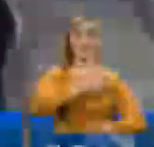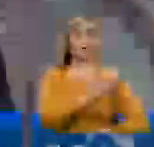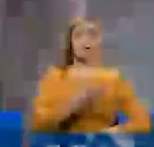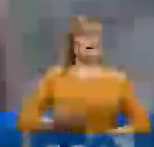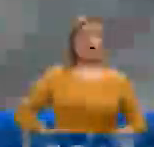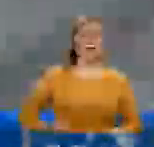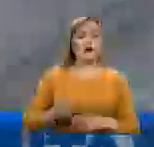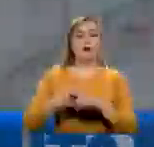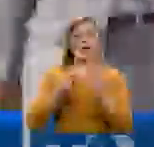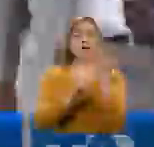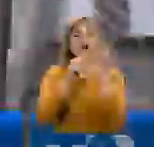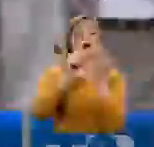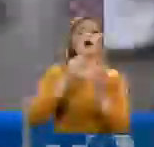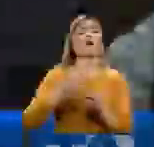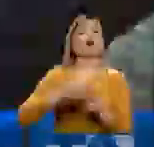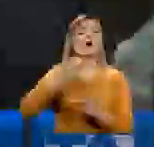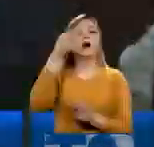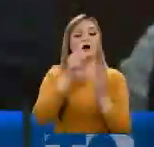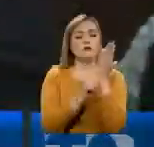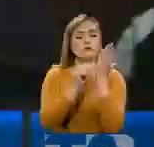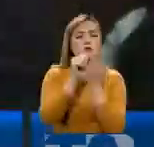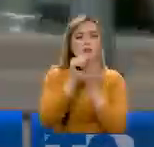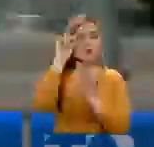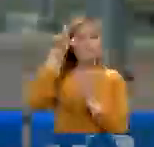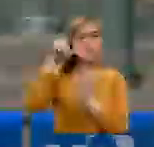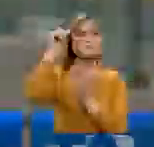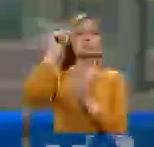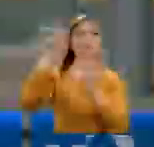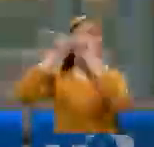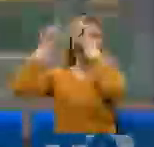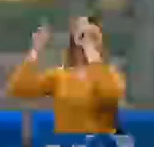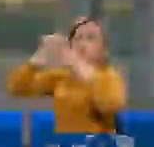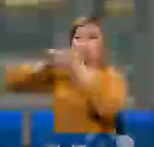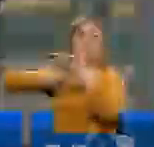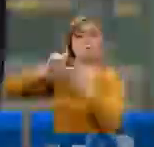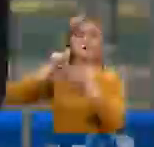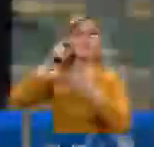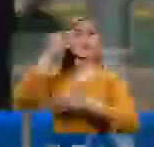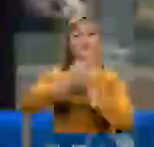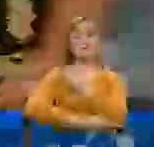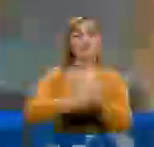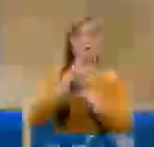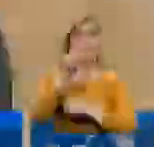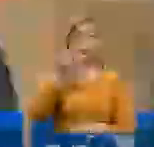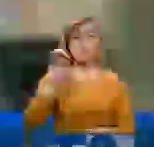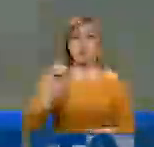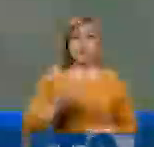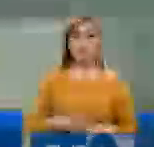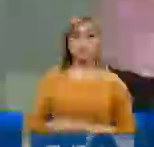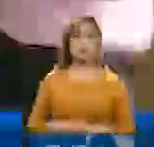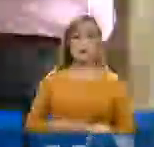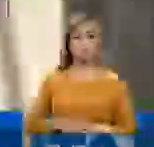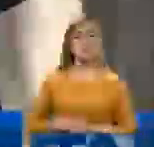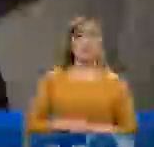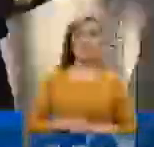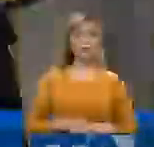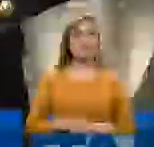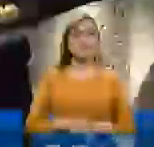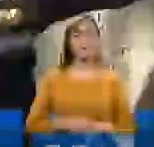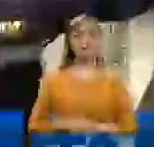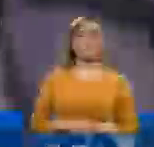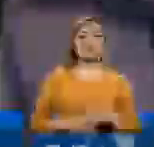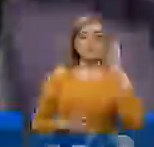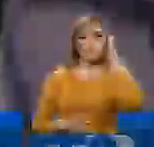Glass, varios ex ministros de su gobierno y contratistas del Estado. Son 20 sentenciados por cohecho agravado. Y esta vez esperan